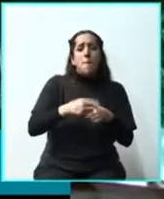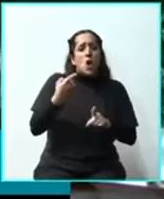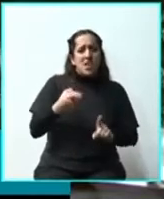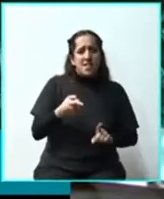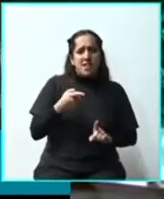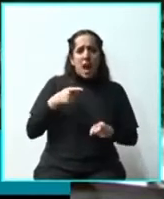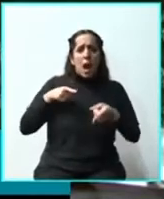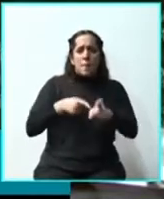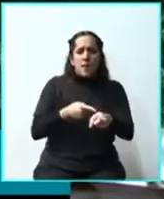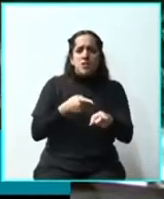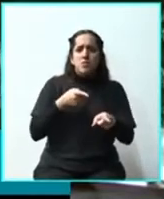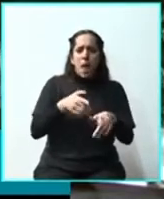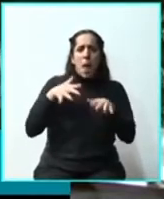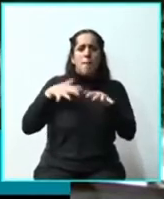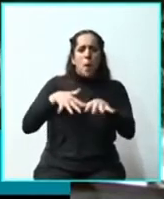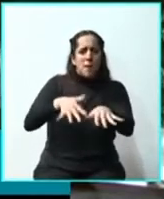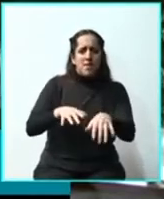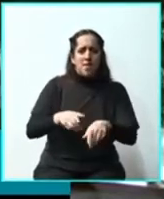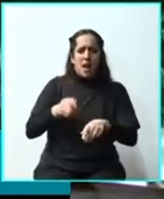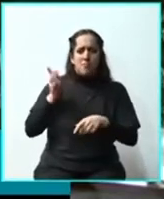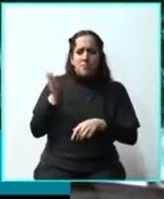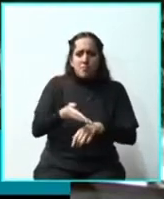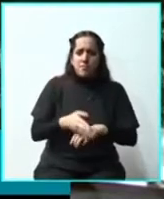para la criminalización de la protesta.